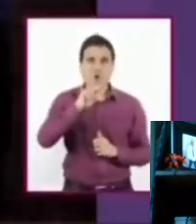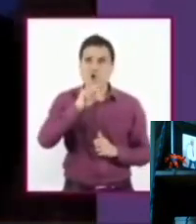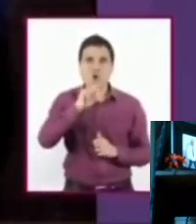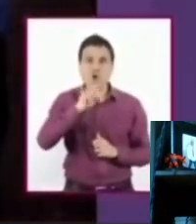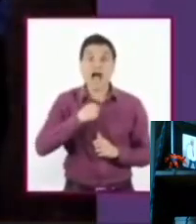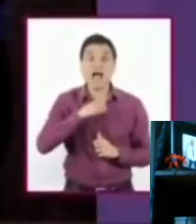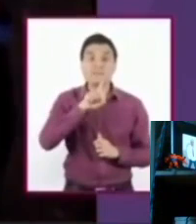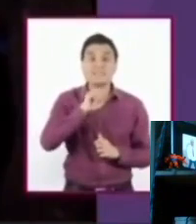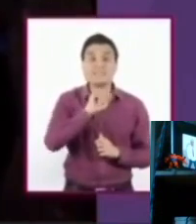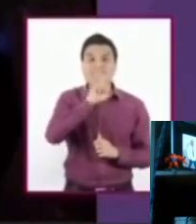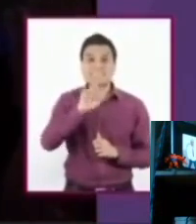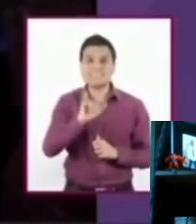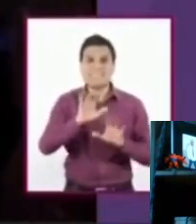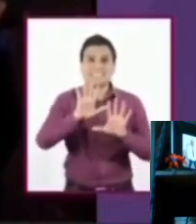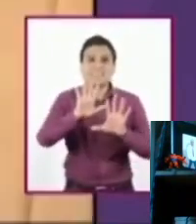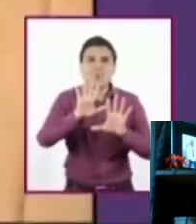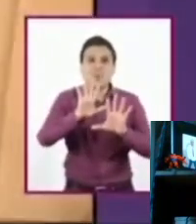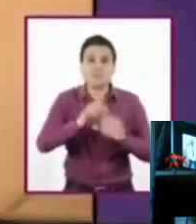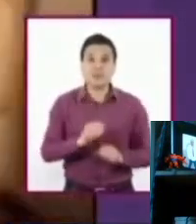antes de ti